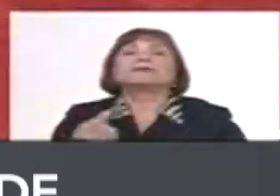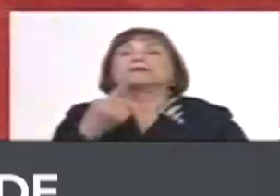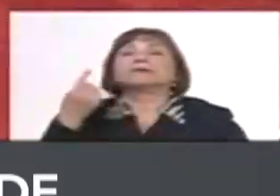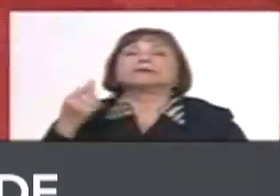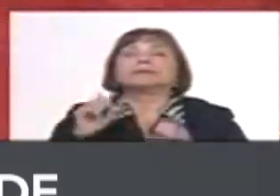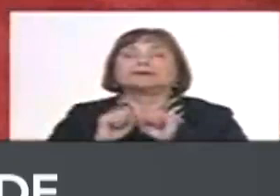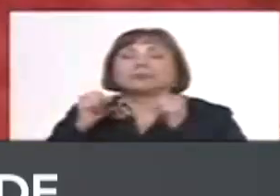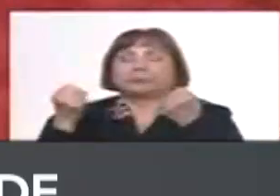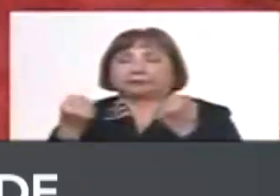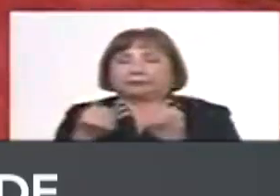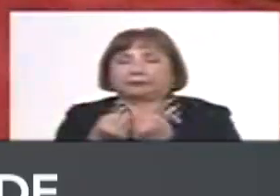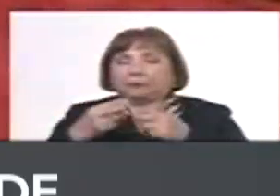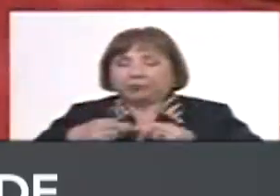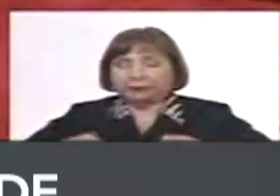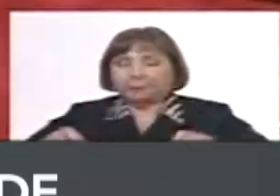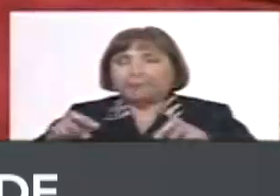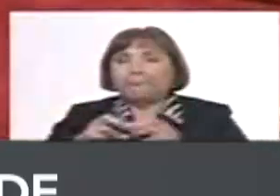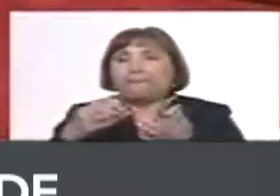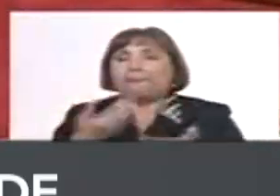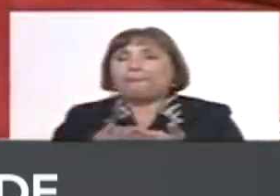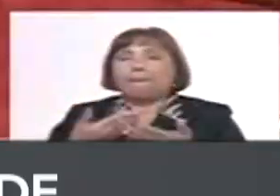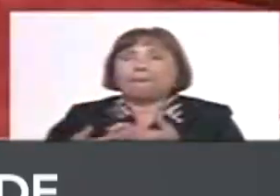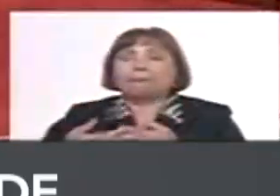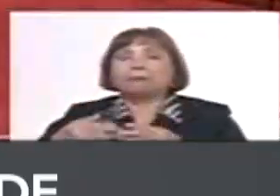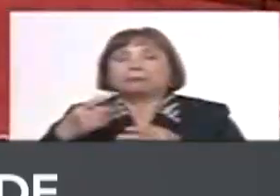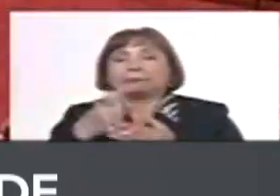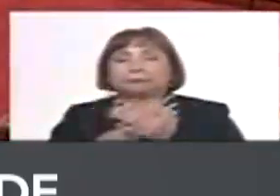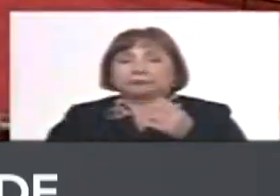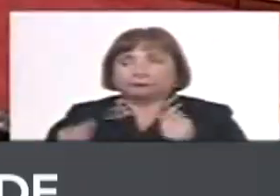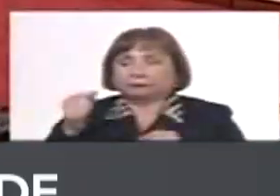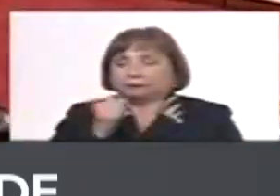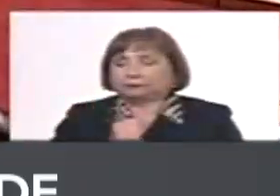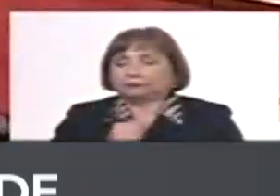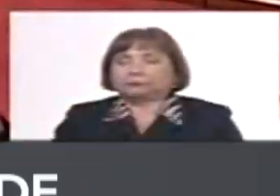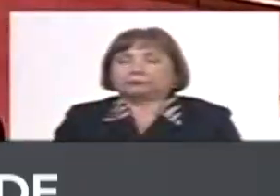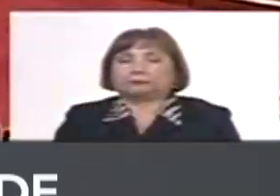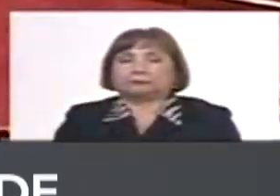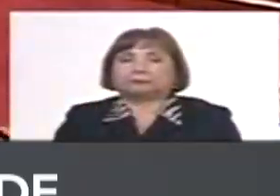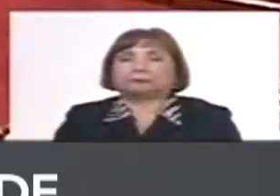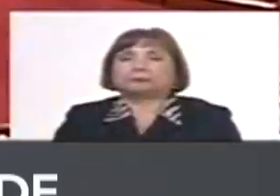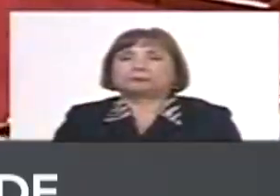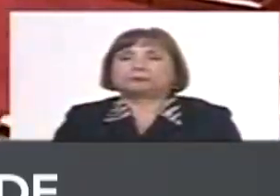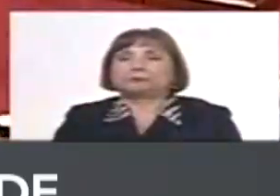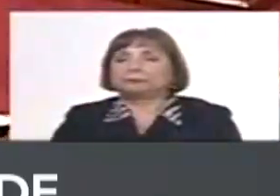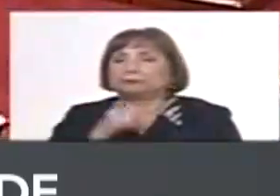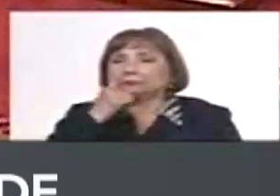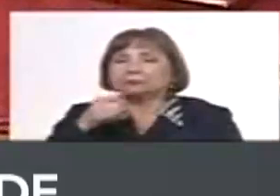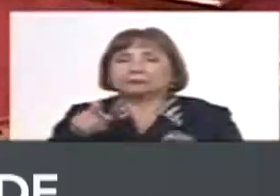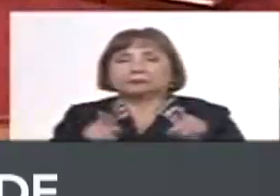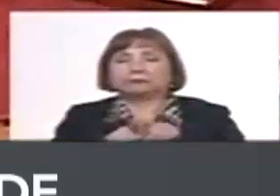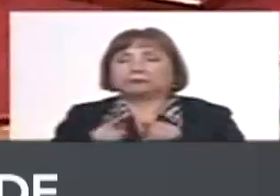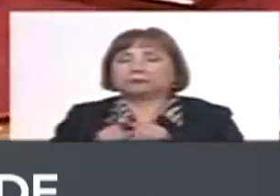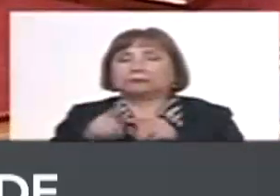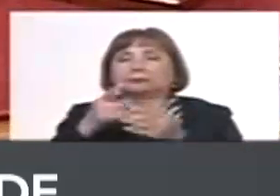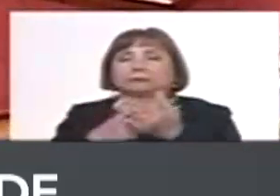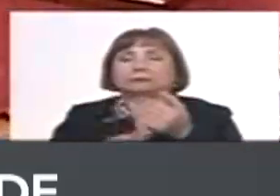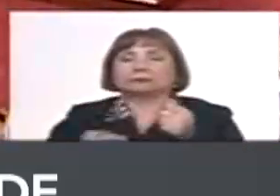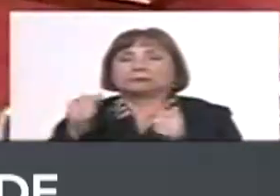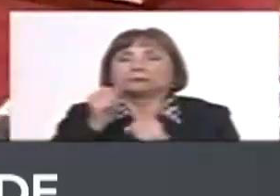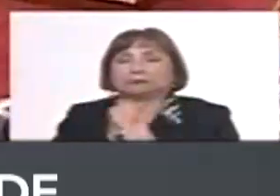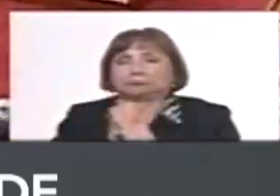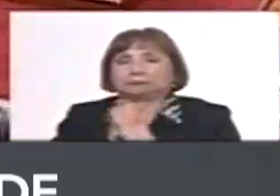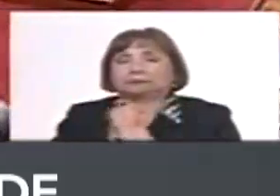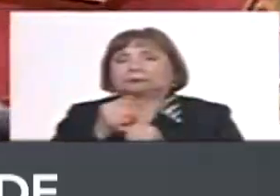en sesión del Pleno que se plantea la cuestión de confianza. Hacemos, por lo tanto, cuestión de